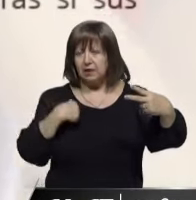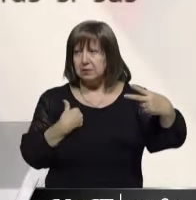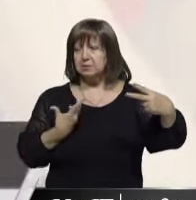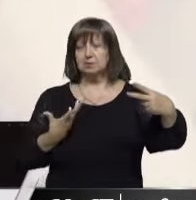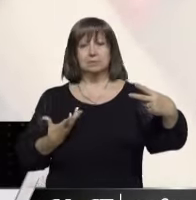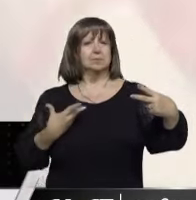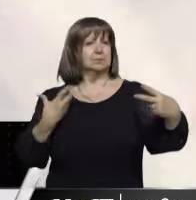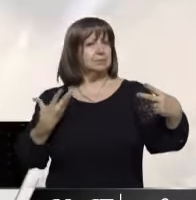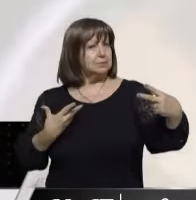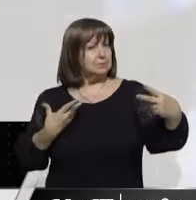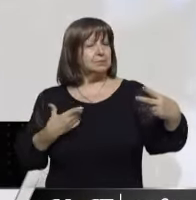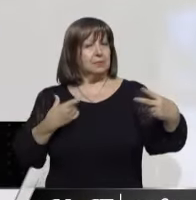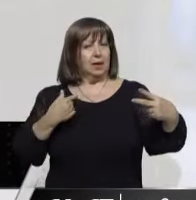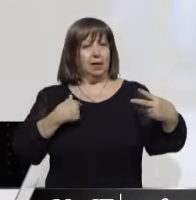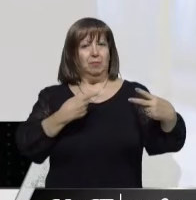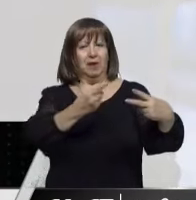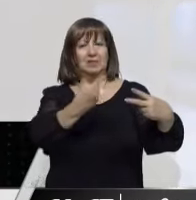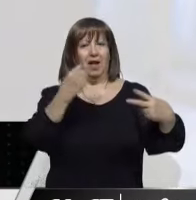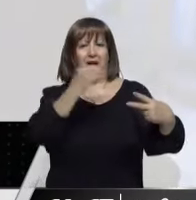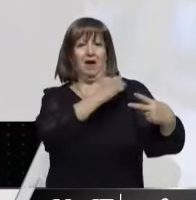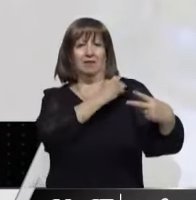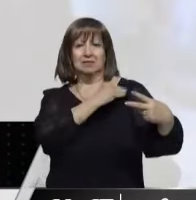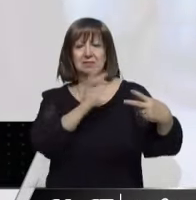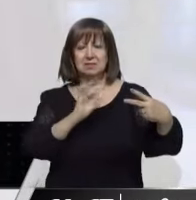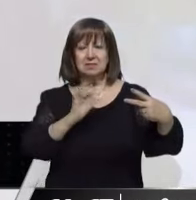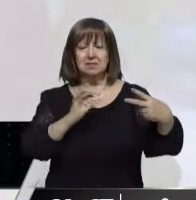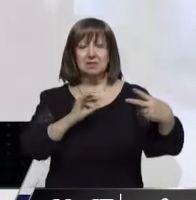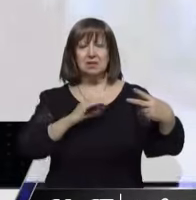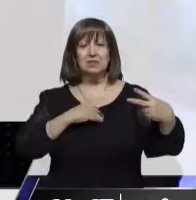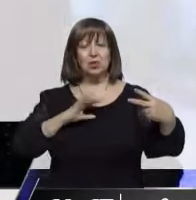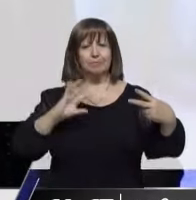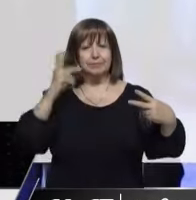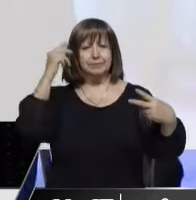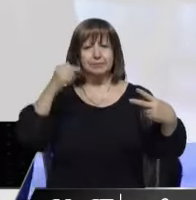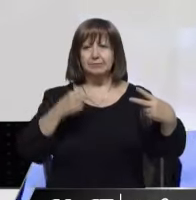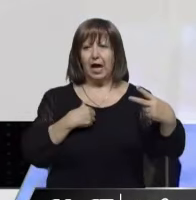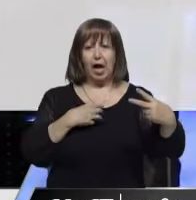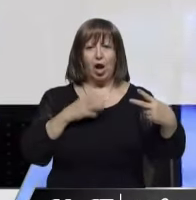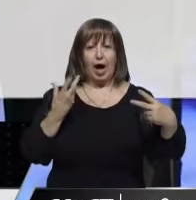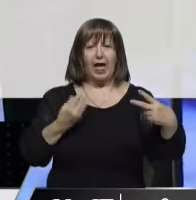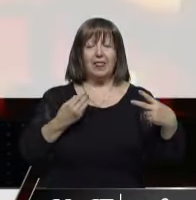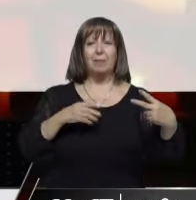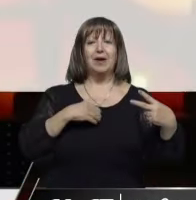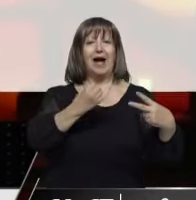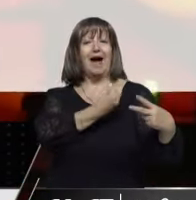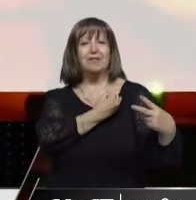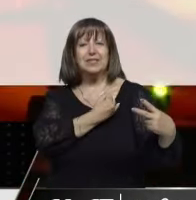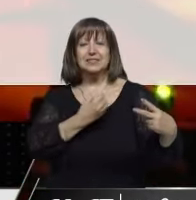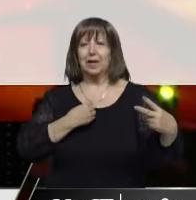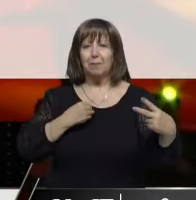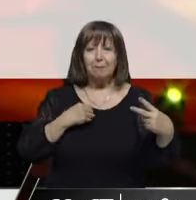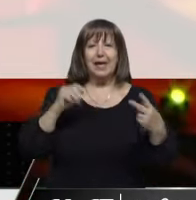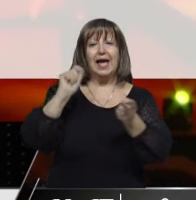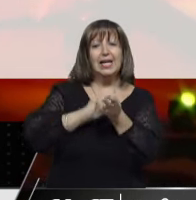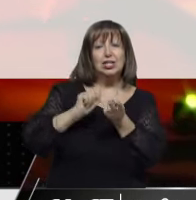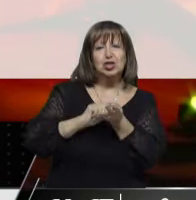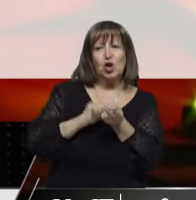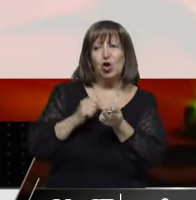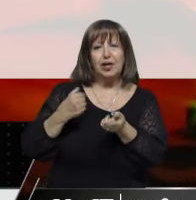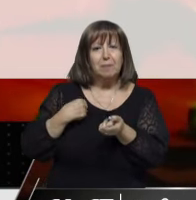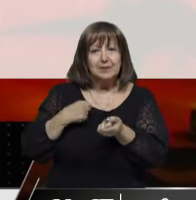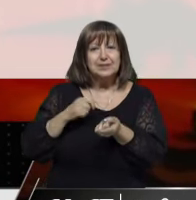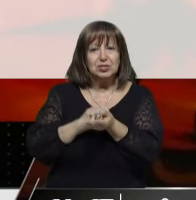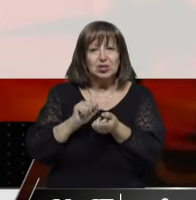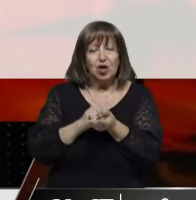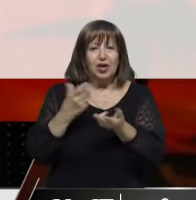directores y productores de esta vendimia son los que le han causado más malestar que el plagio que puede existir en Madre de Vendimias,